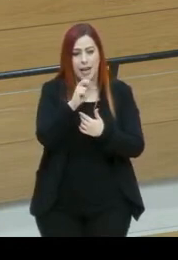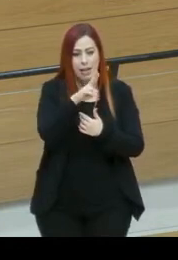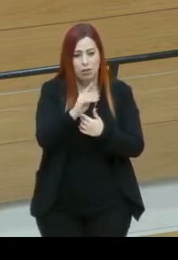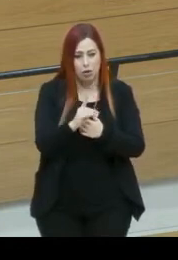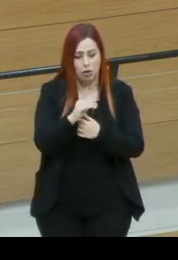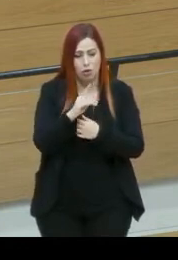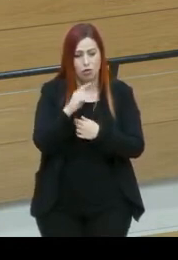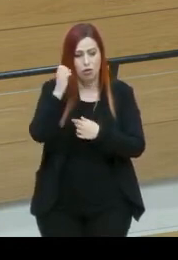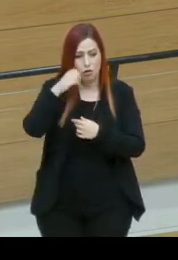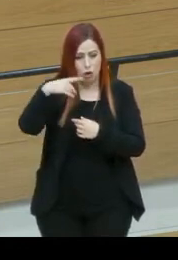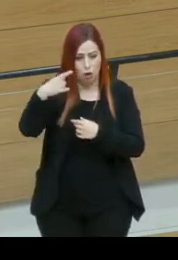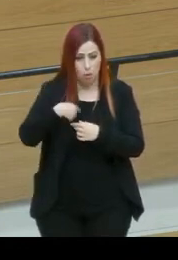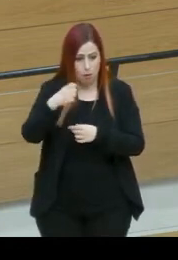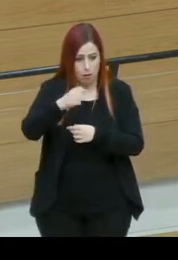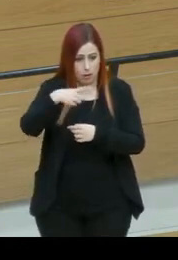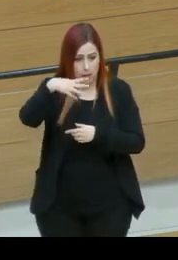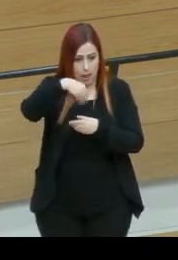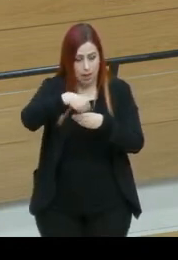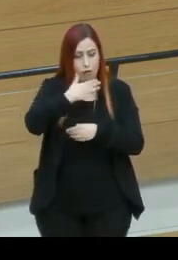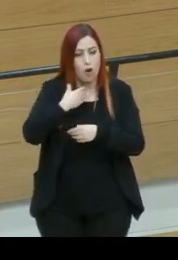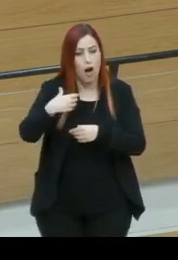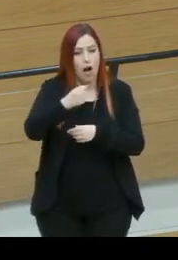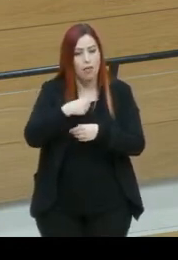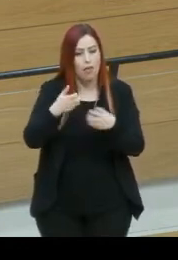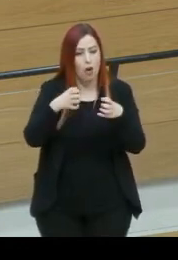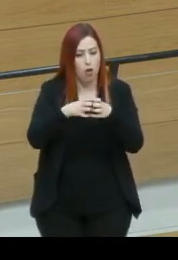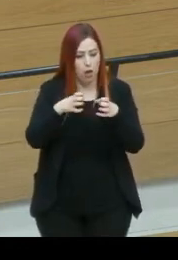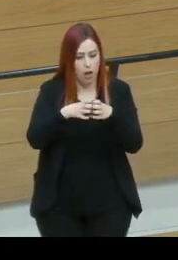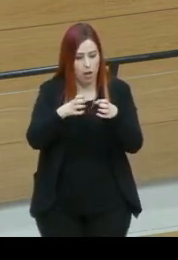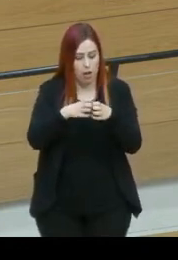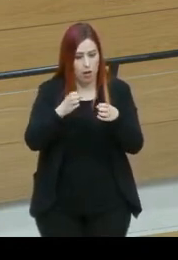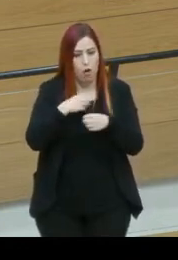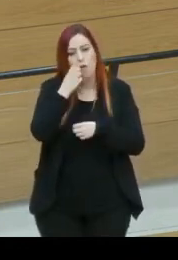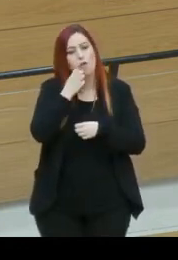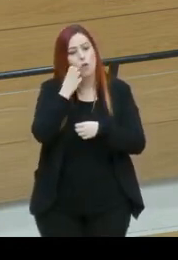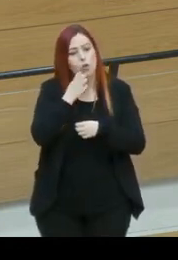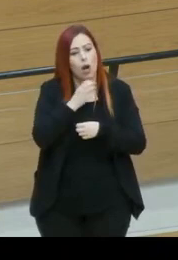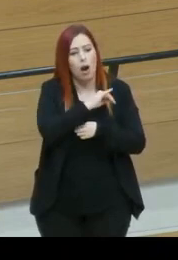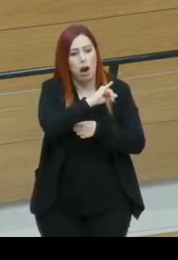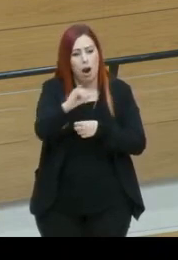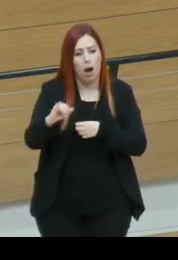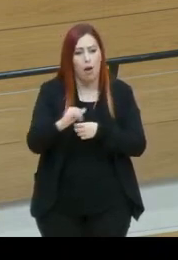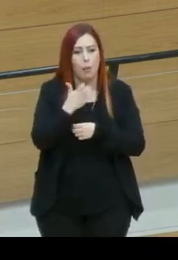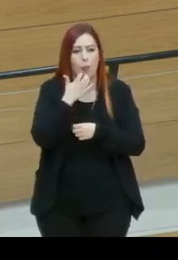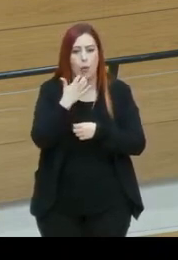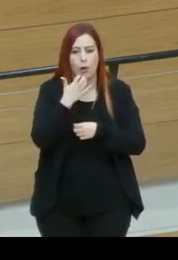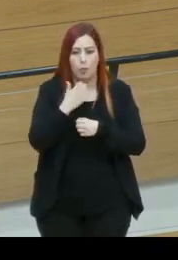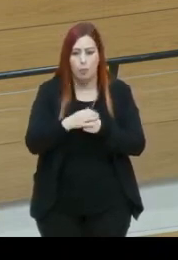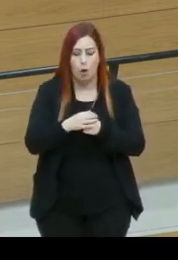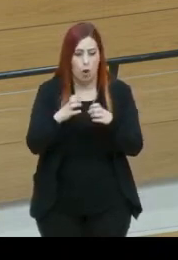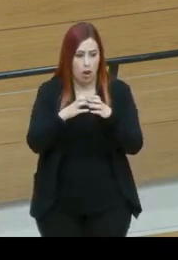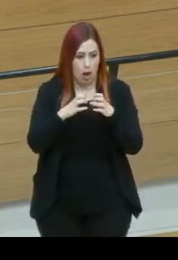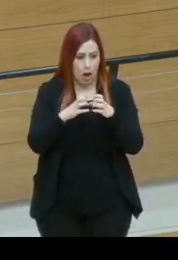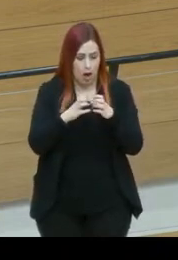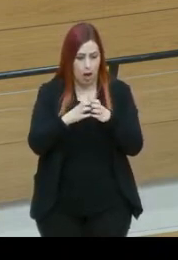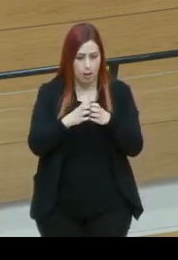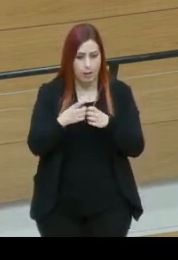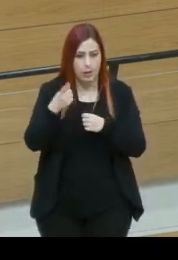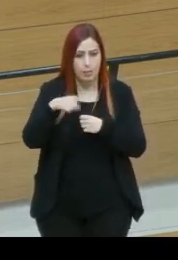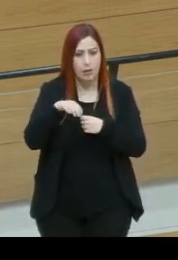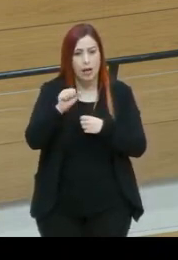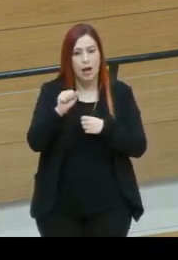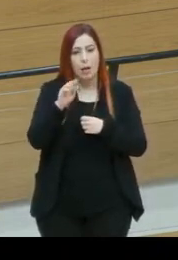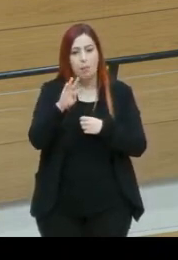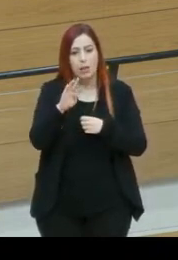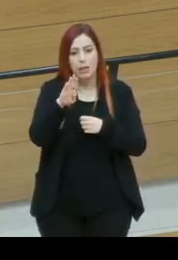sal correspondiente al ácido cítrico que podéis encontrar en muchas frutas, por ejemplo, en la naranja, con APTMS